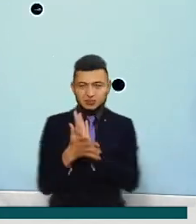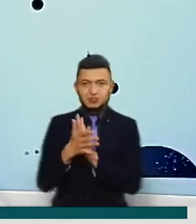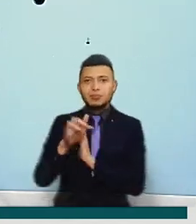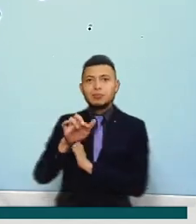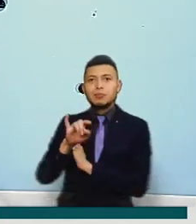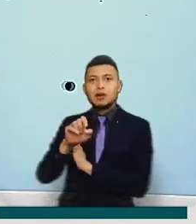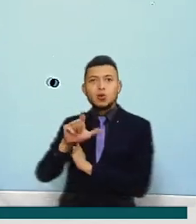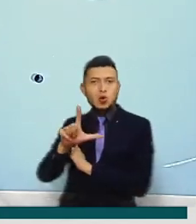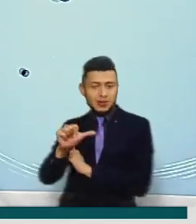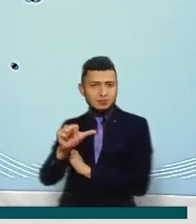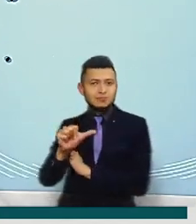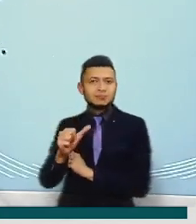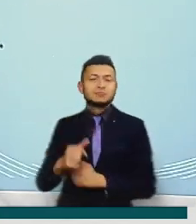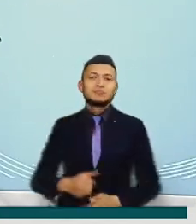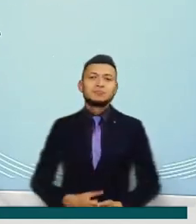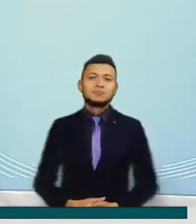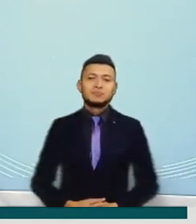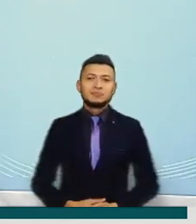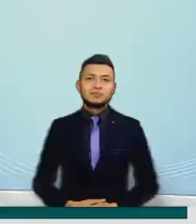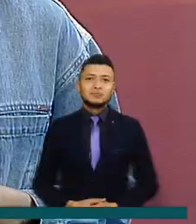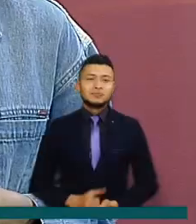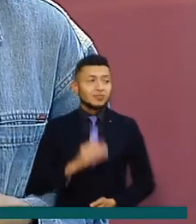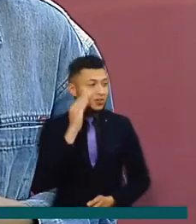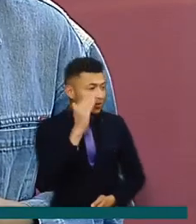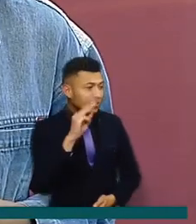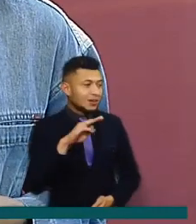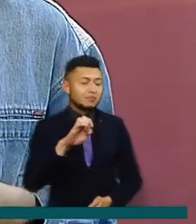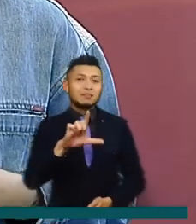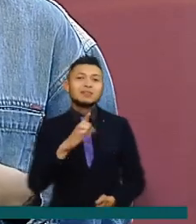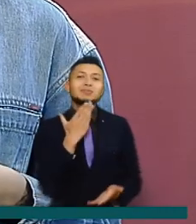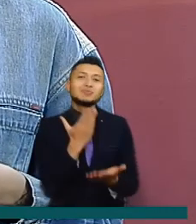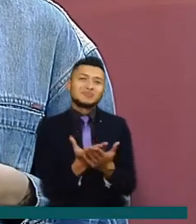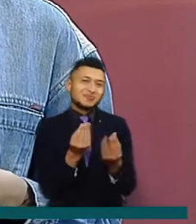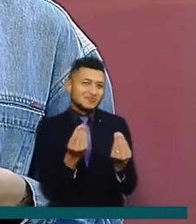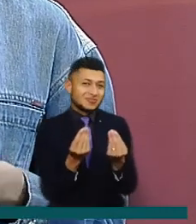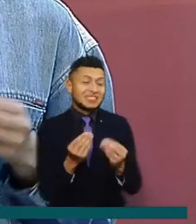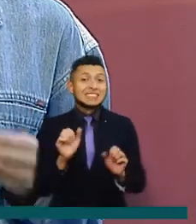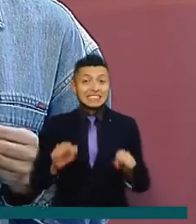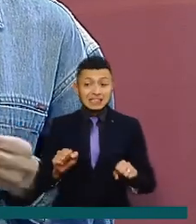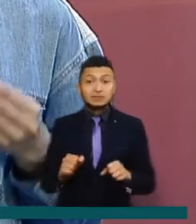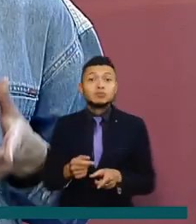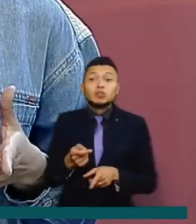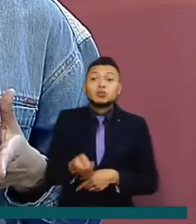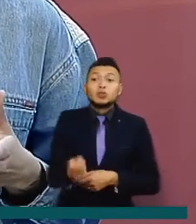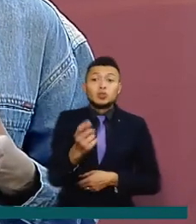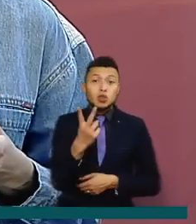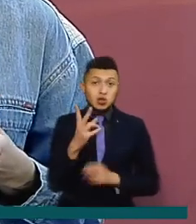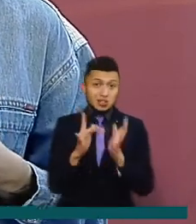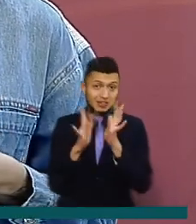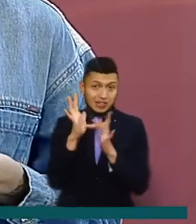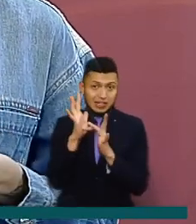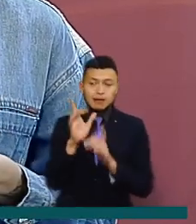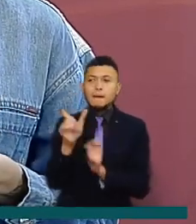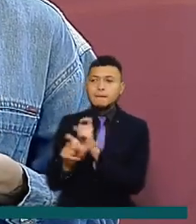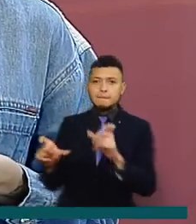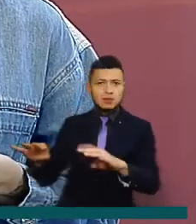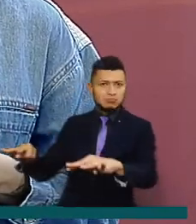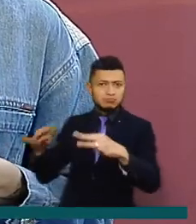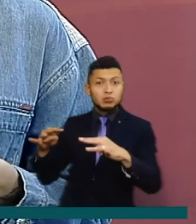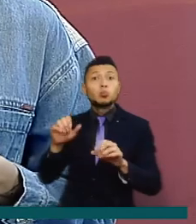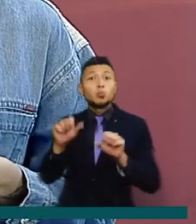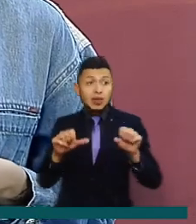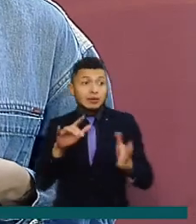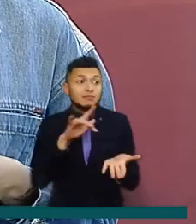Paula Oyuela nos cuenta más detalles. Hola Mabel, muchas gracias. Desde este 2 de abril nuestros televidentes